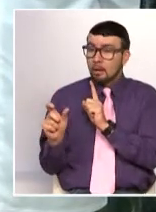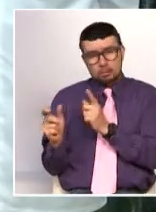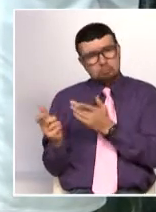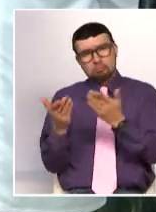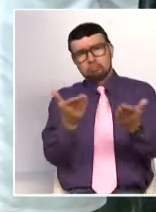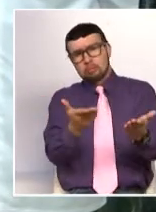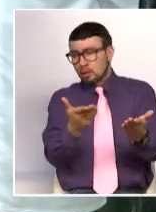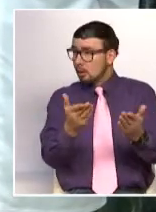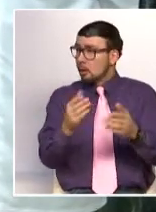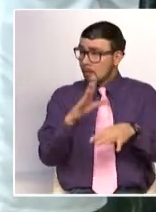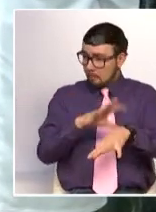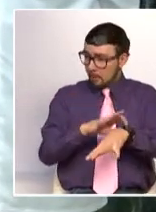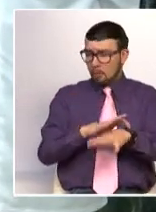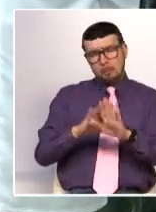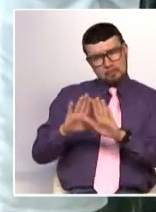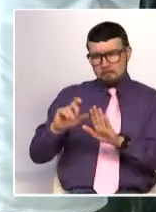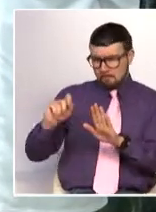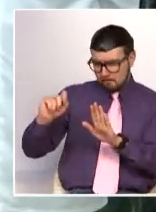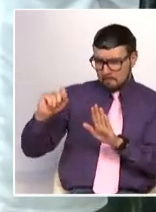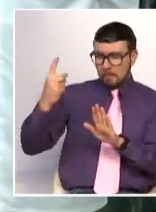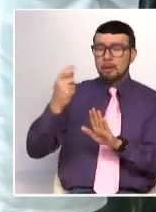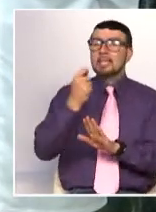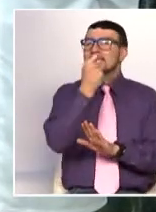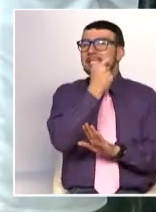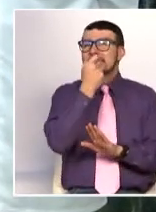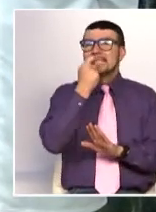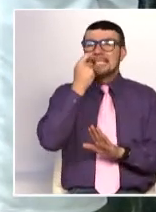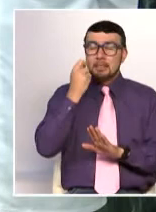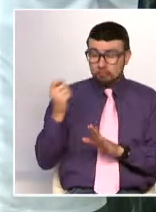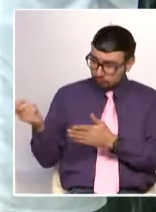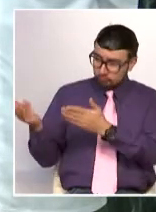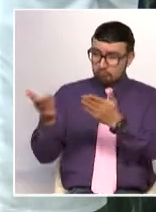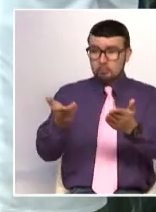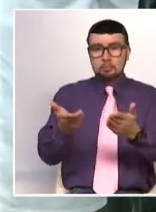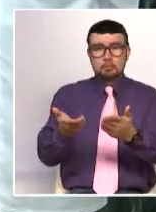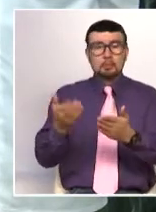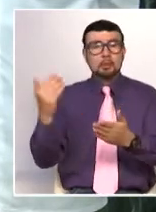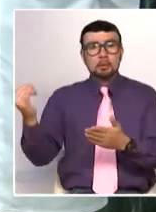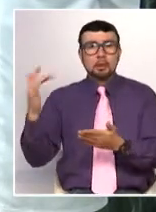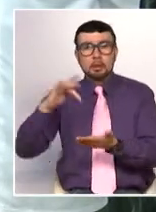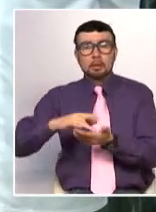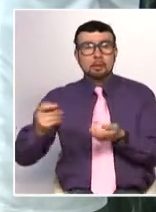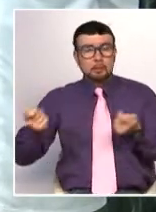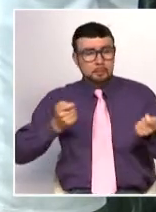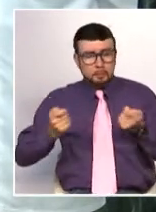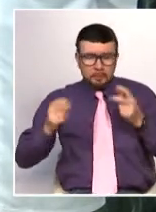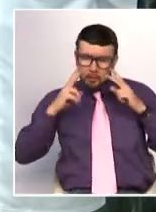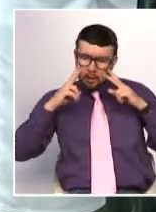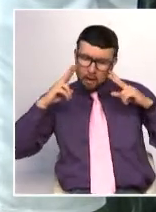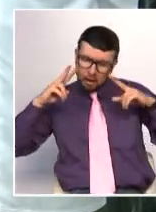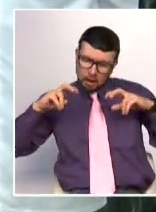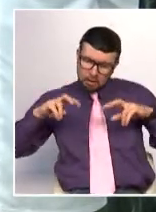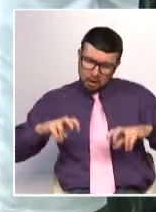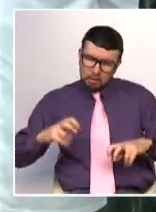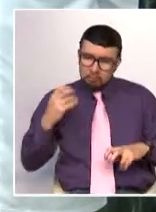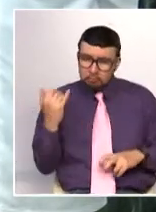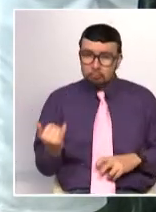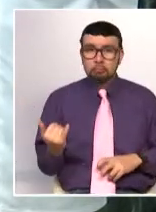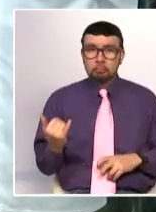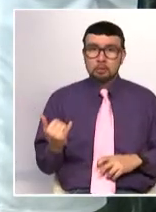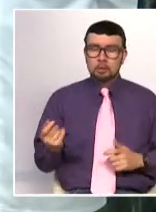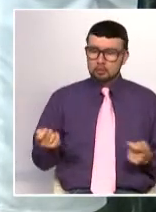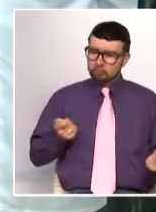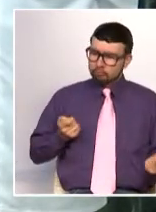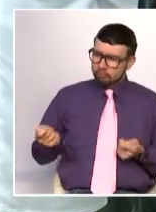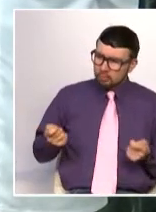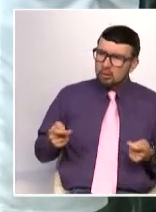médica a la consulta odontológica y hacemos un análisis de toda la cavidad oral de la postura también de la